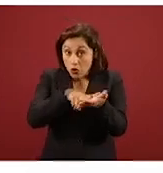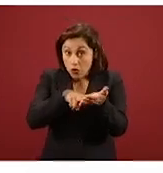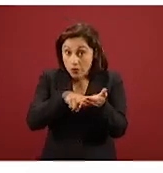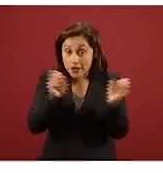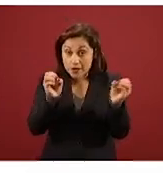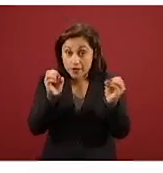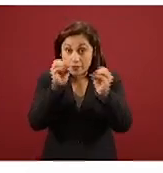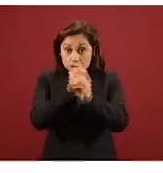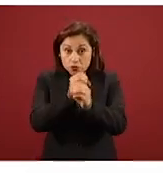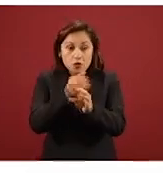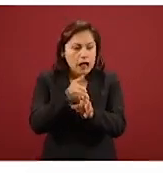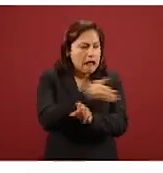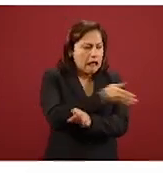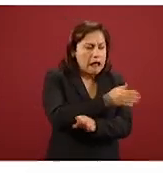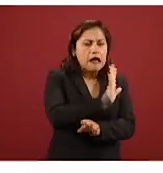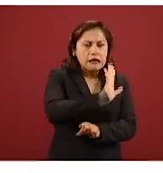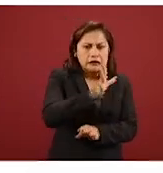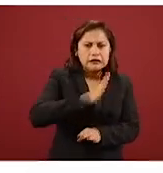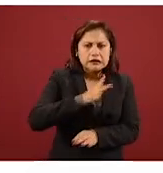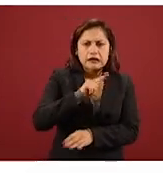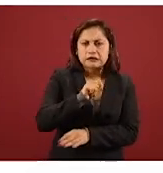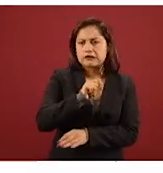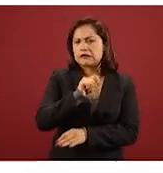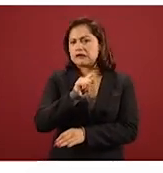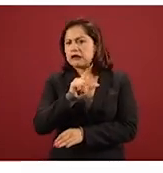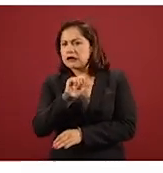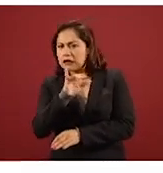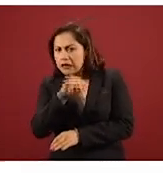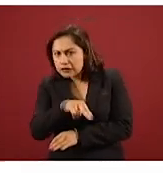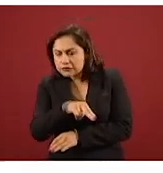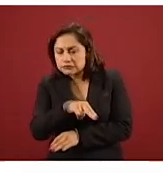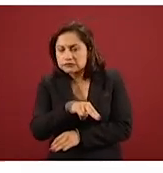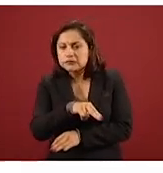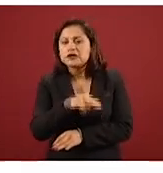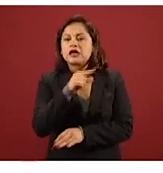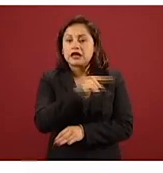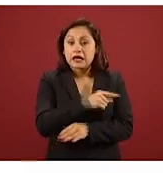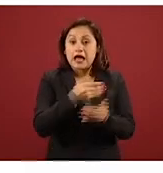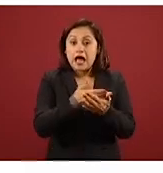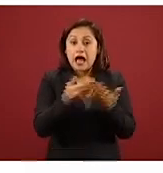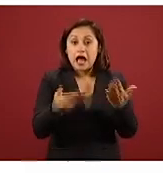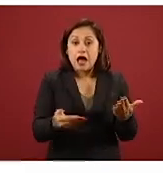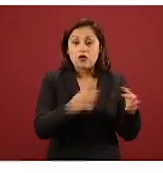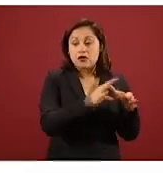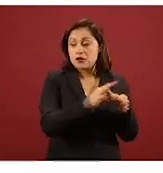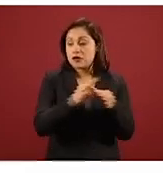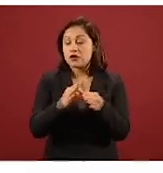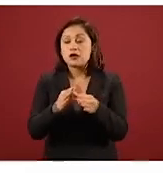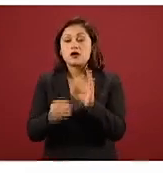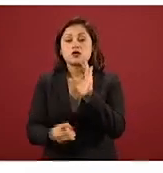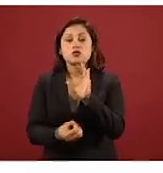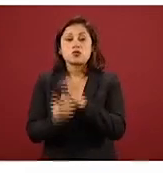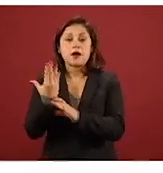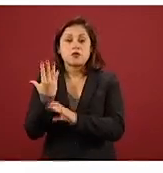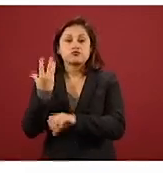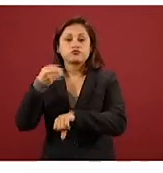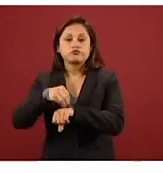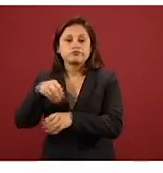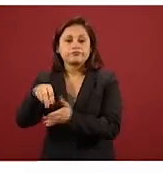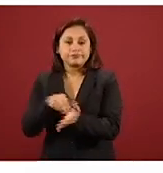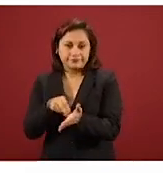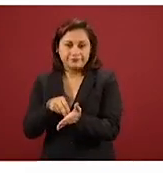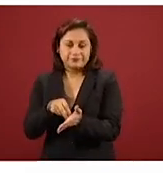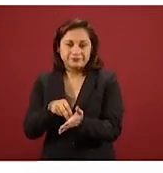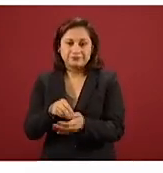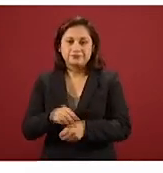que ya existían en el TLCAN y que fueron modernizados, a los que se les introdujeron cambios. Y